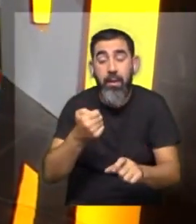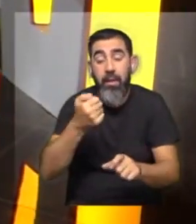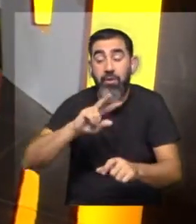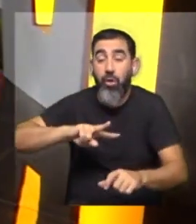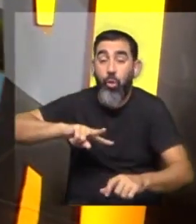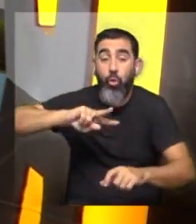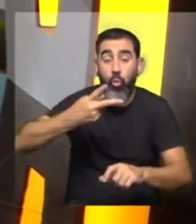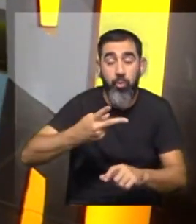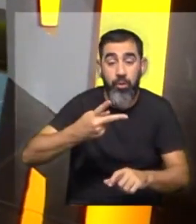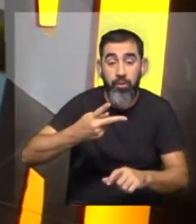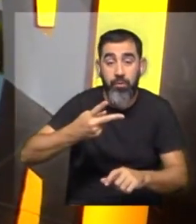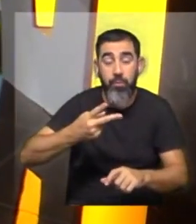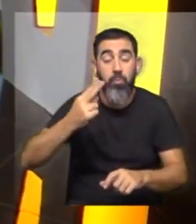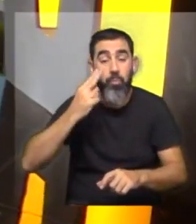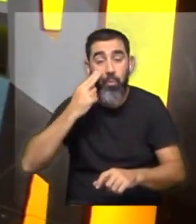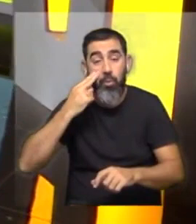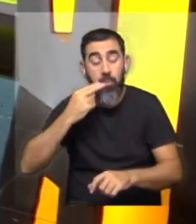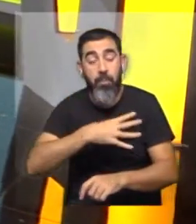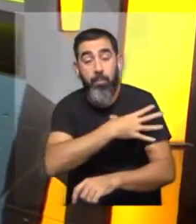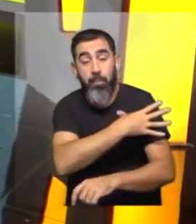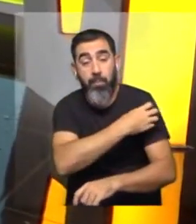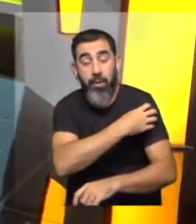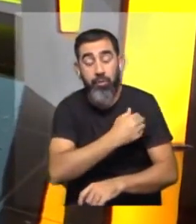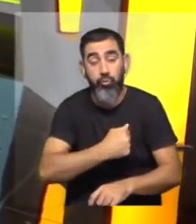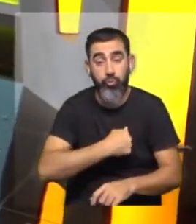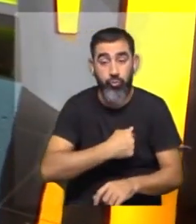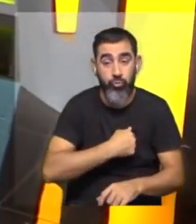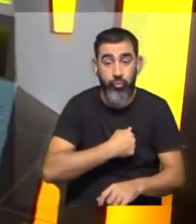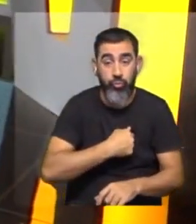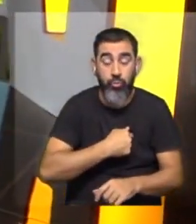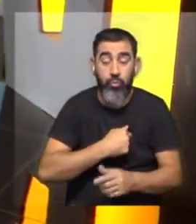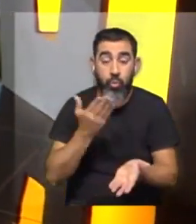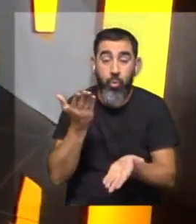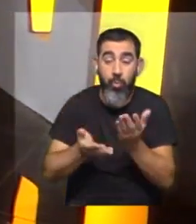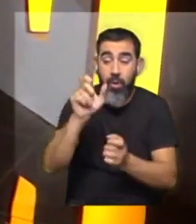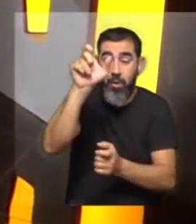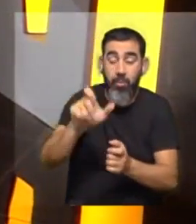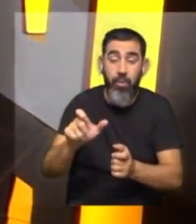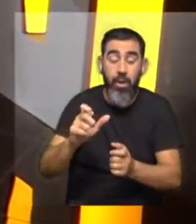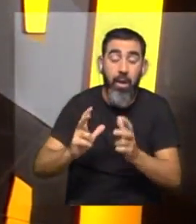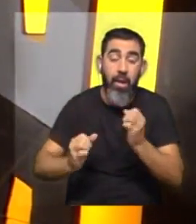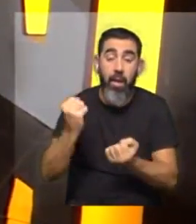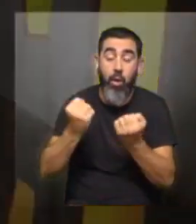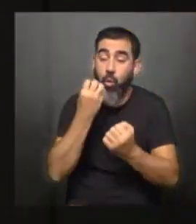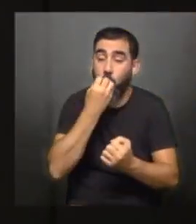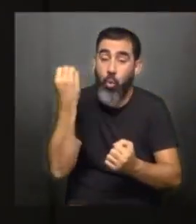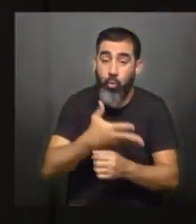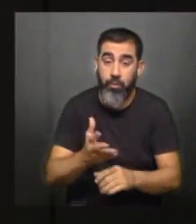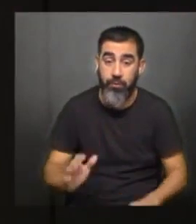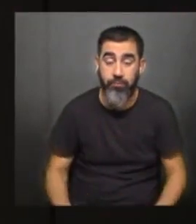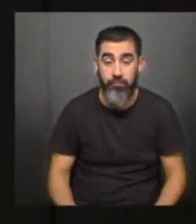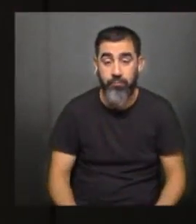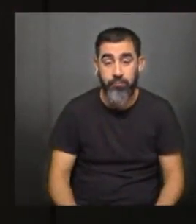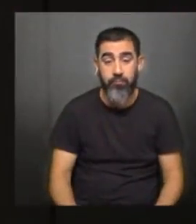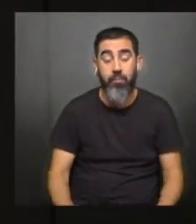el doble de problemas de hipertensión arterial que quienes están en una escala socioeconómica más alta.